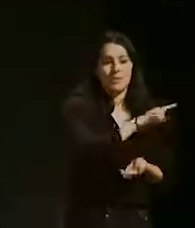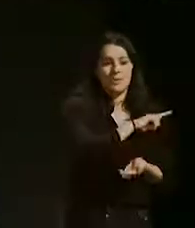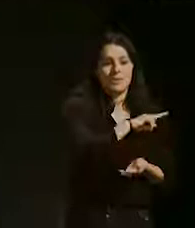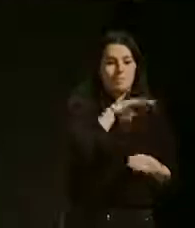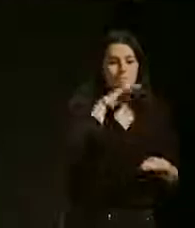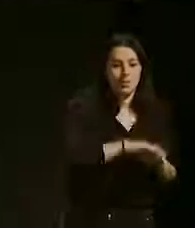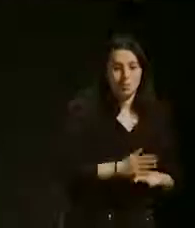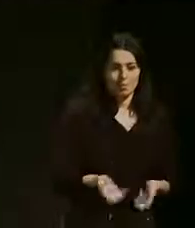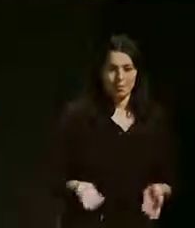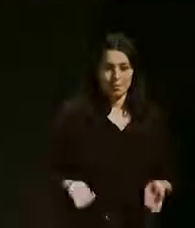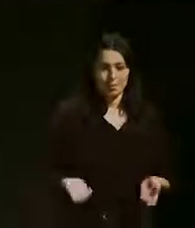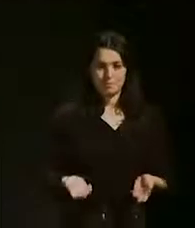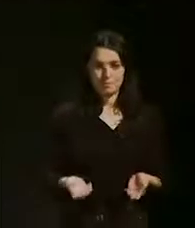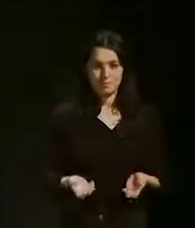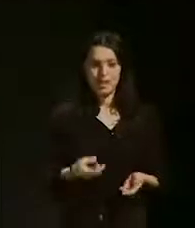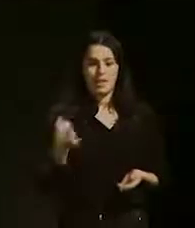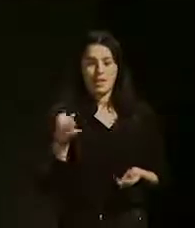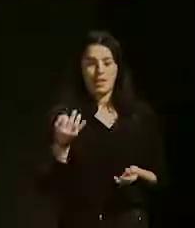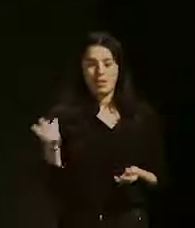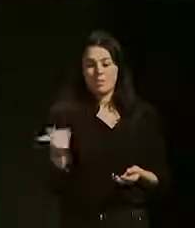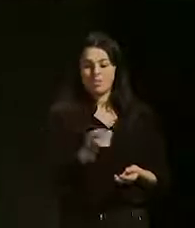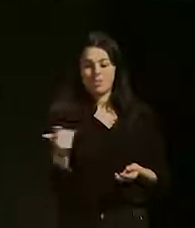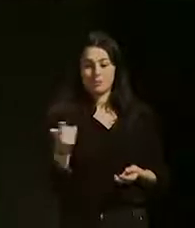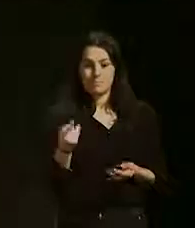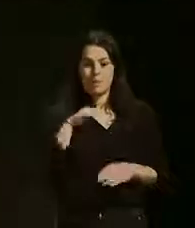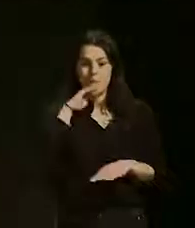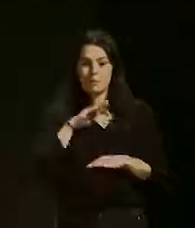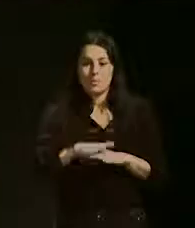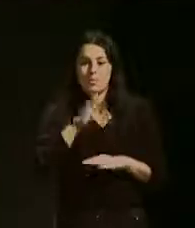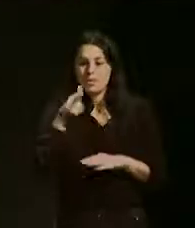con su hija pequeña que no podía